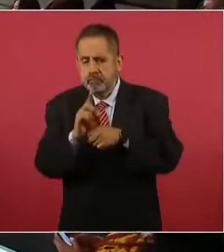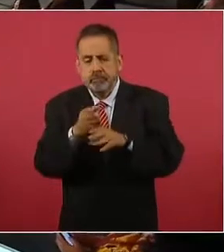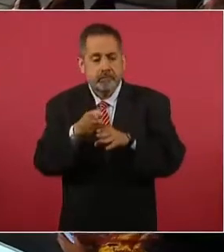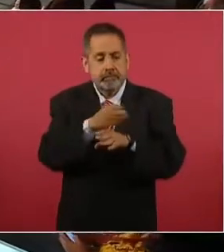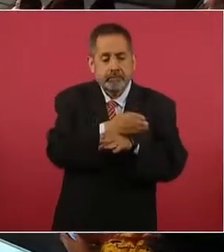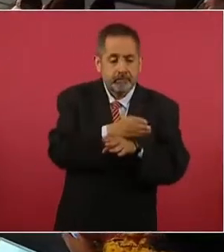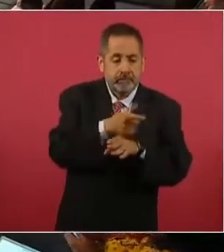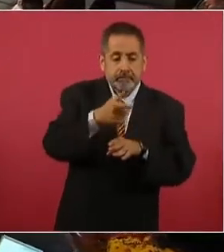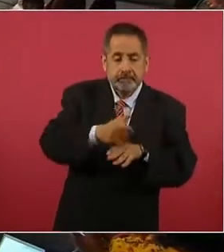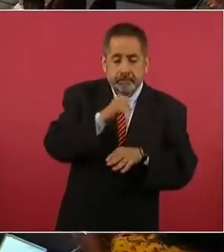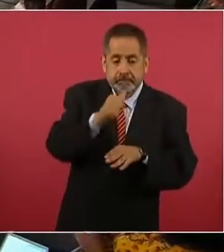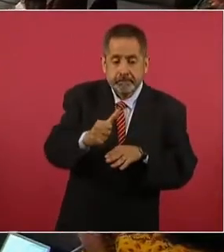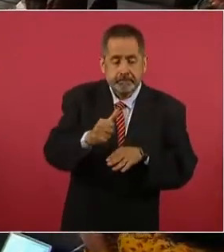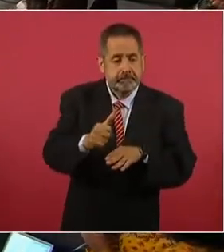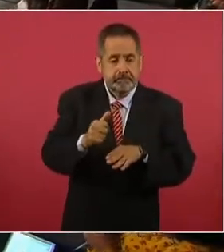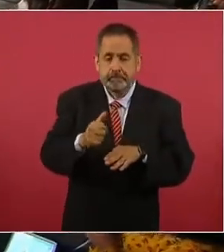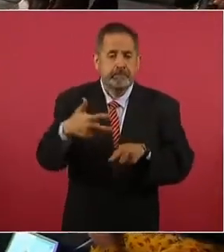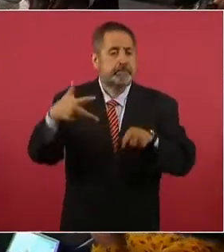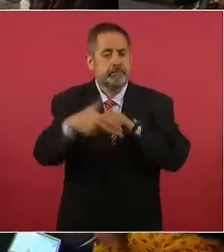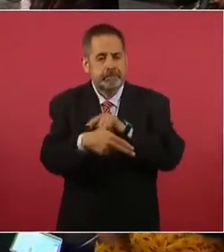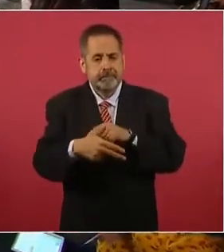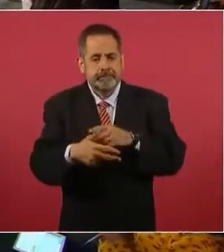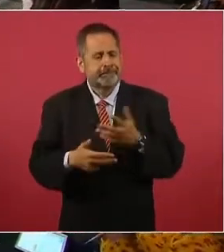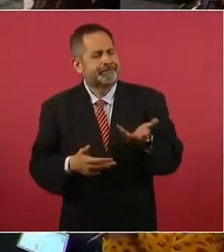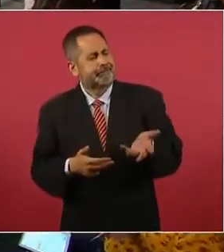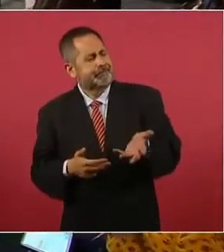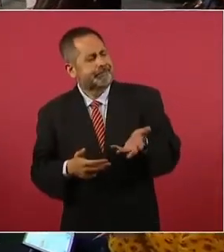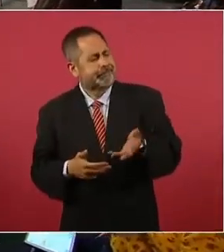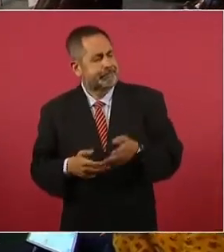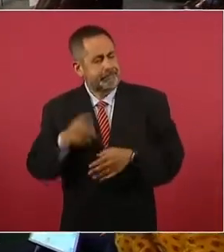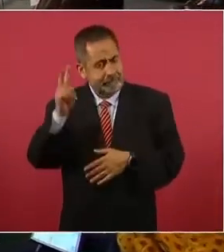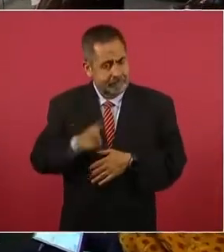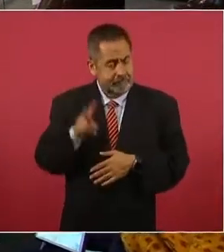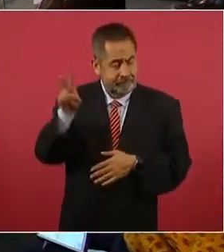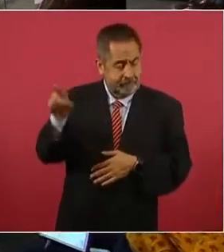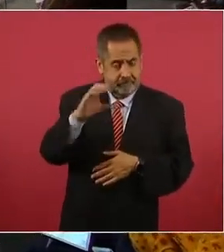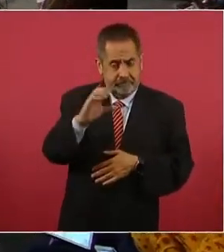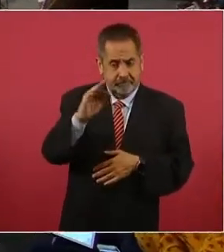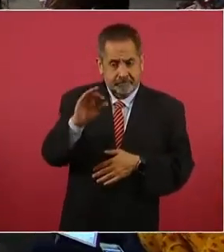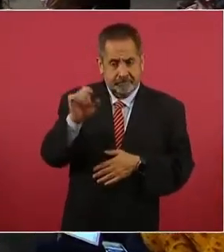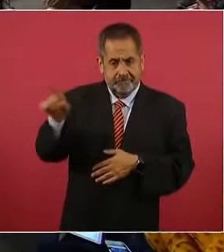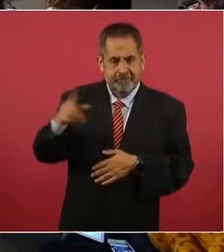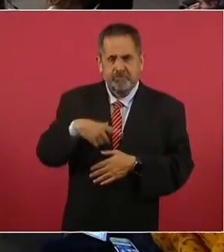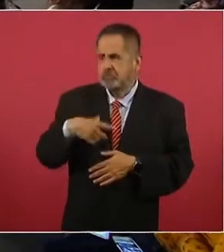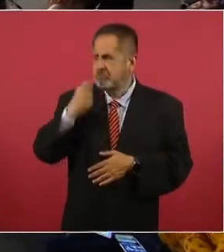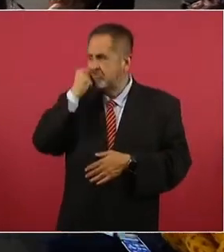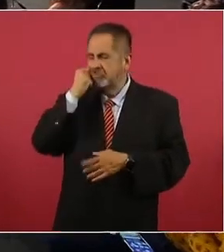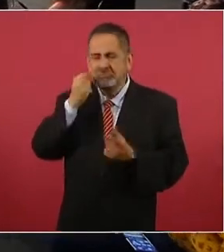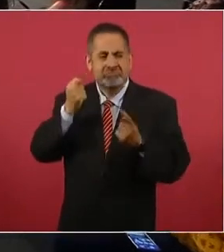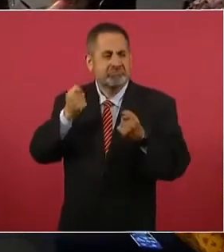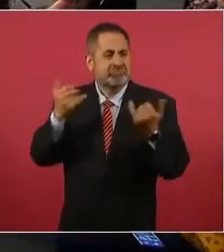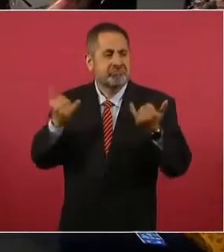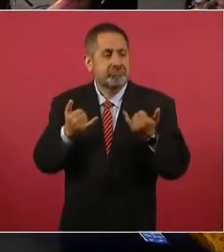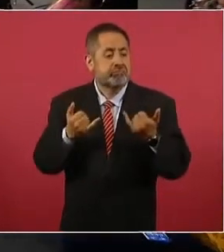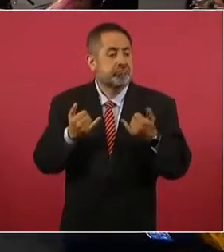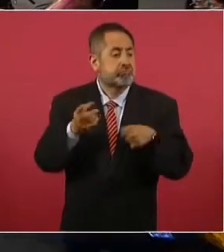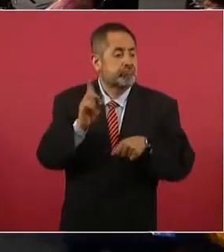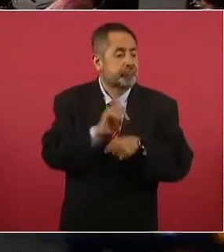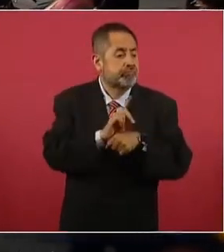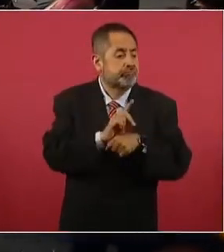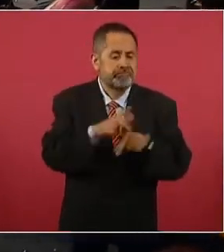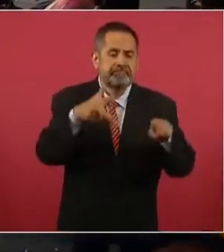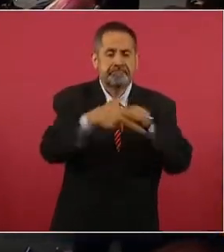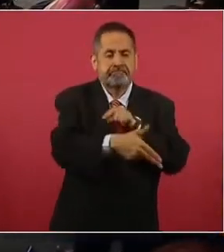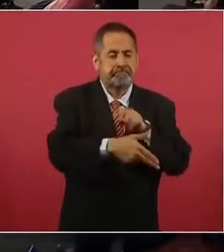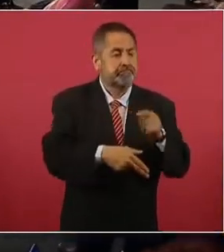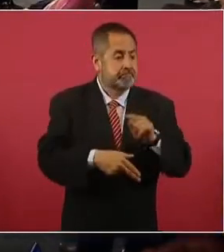hayan pagado. No sé si esto sea por parte de los trabajadores de la CFE que están actuando de manera pues incorrecta, porque